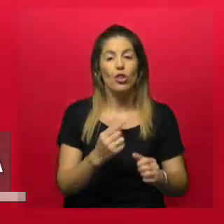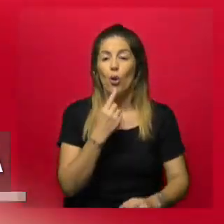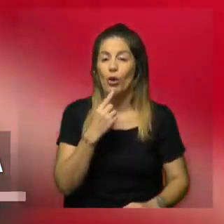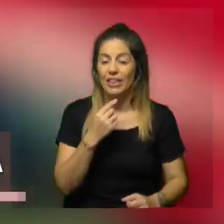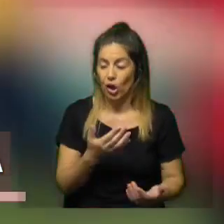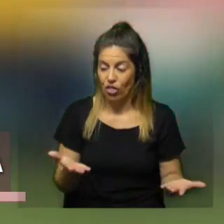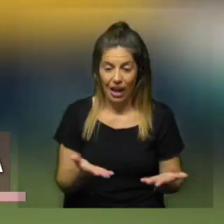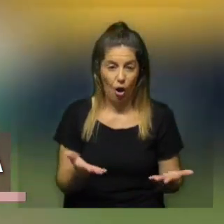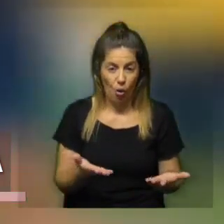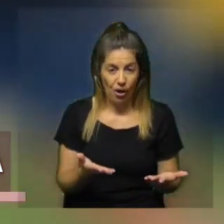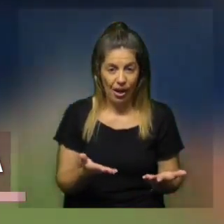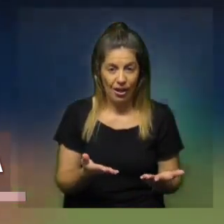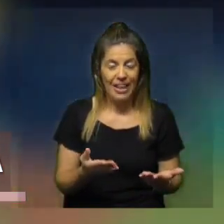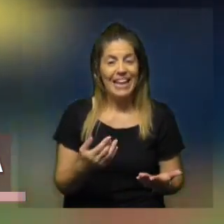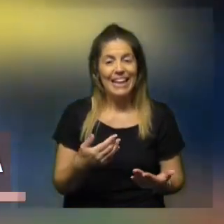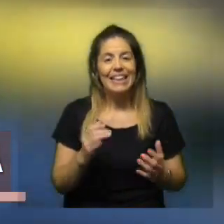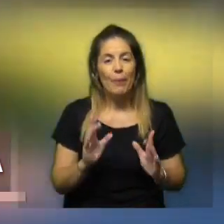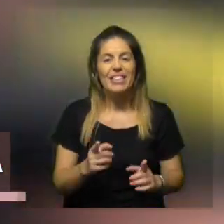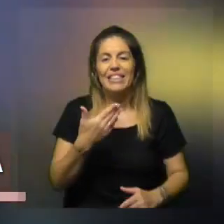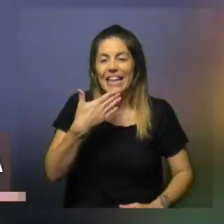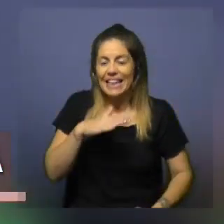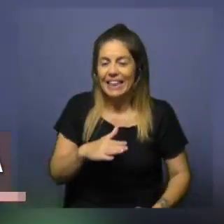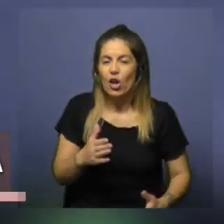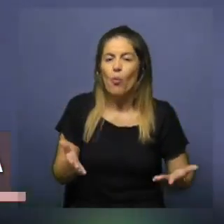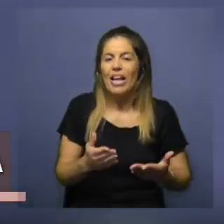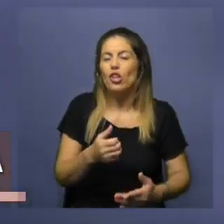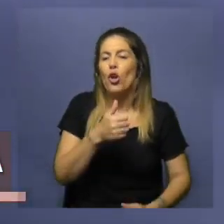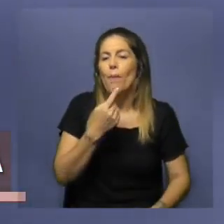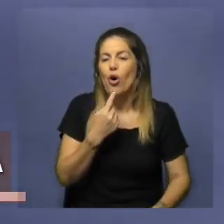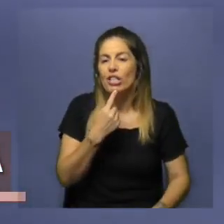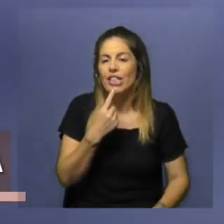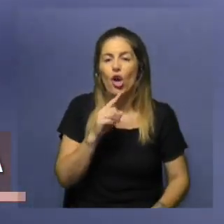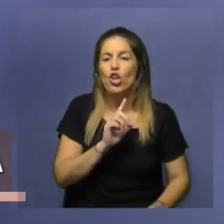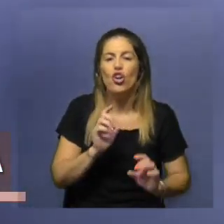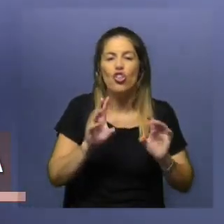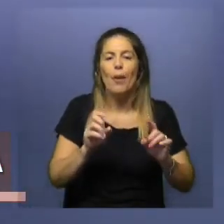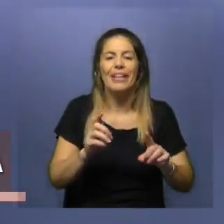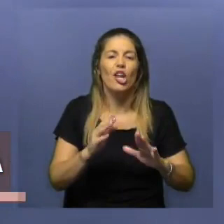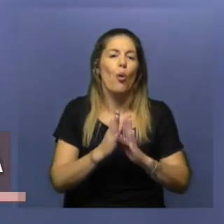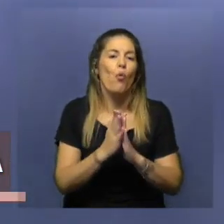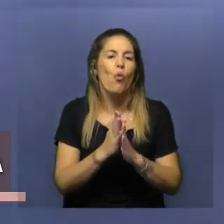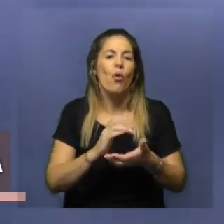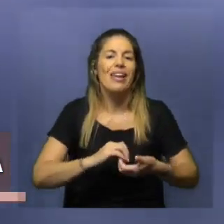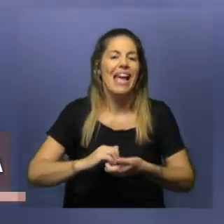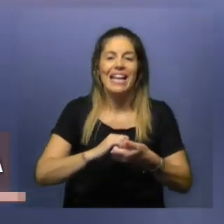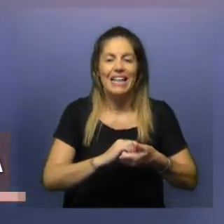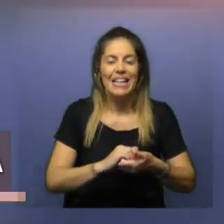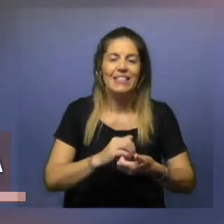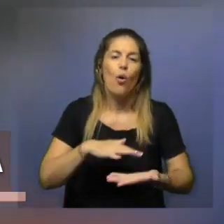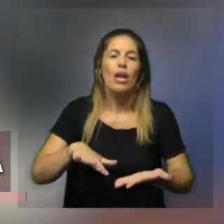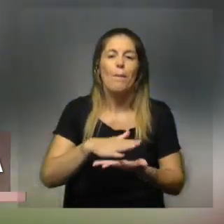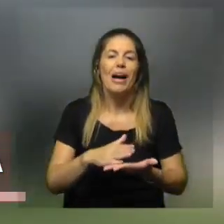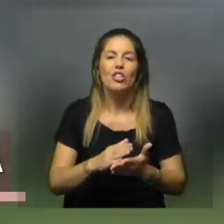reciente que tiene que ser entendido como un actor político y no simplemente como una iglesia, un espacio de culto, un espacio